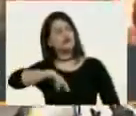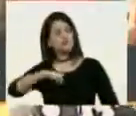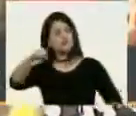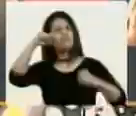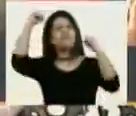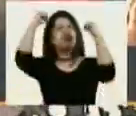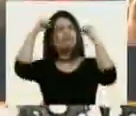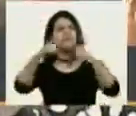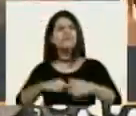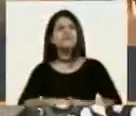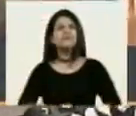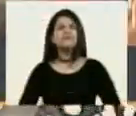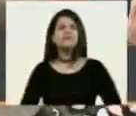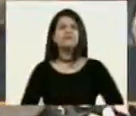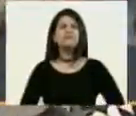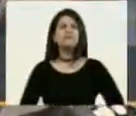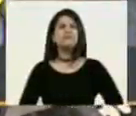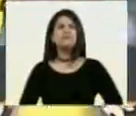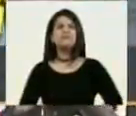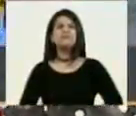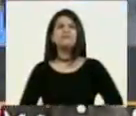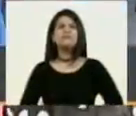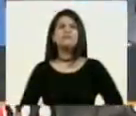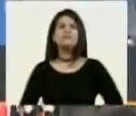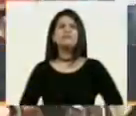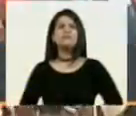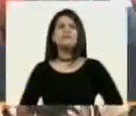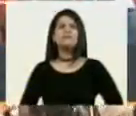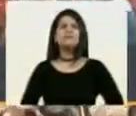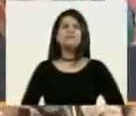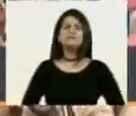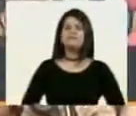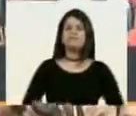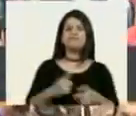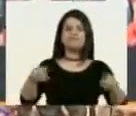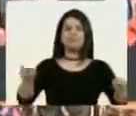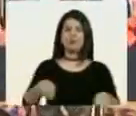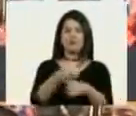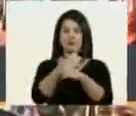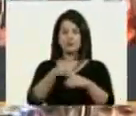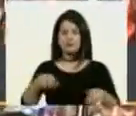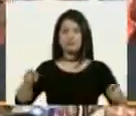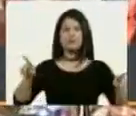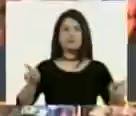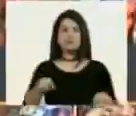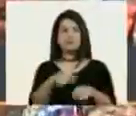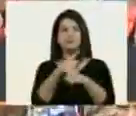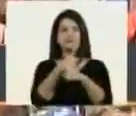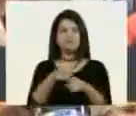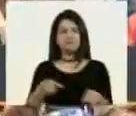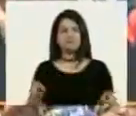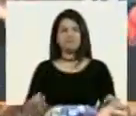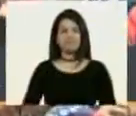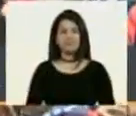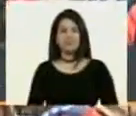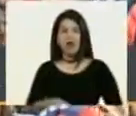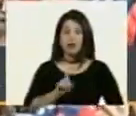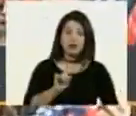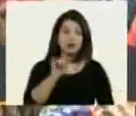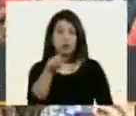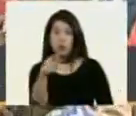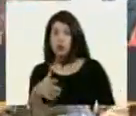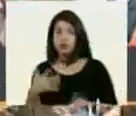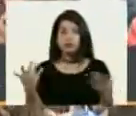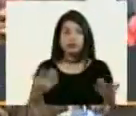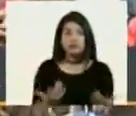Visitando Truco, es hora de unificarnos en uno solo. Cuatro puntos cardinales, siete mares y dos polos. Ahora te pregunto, ¿de qué lado estás? Claro, ¿del